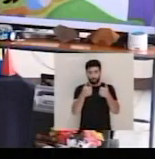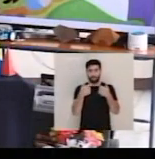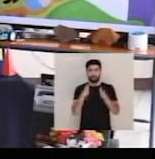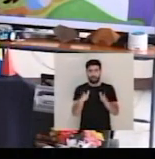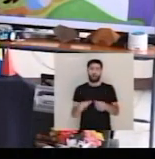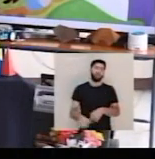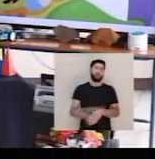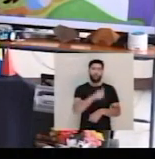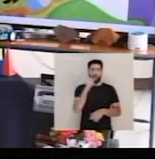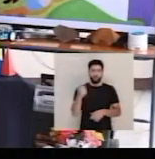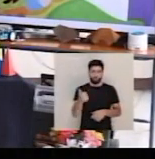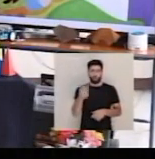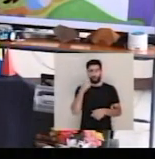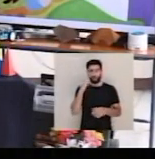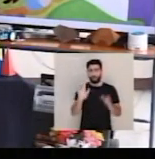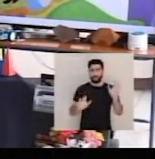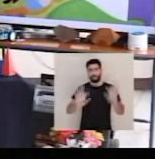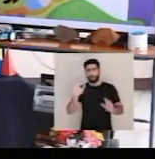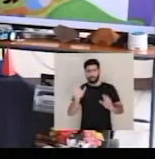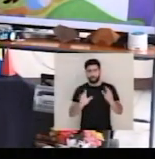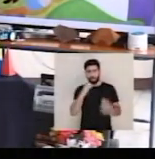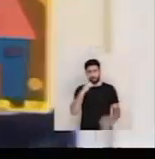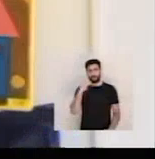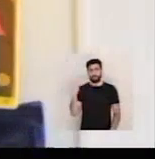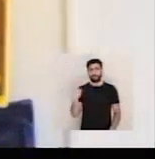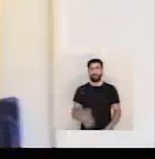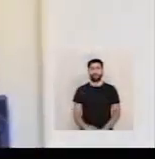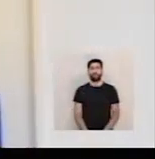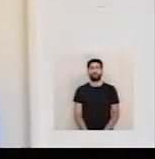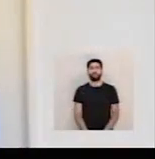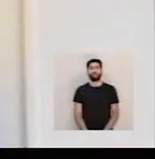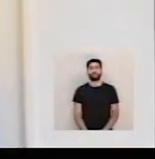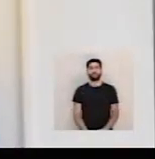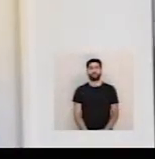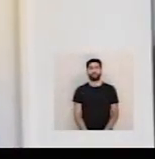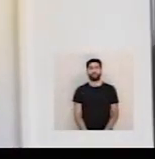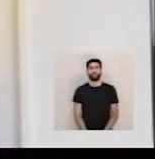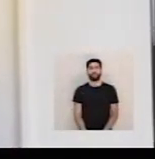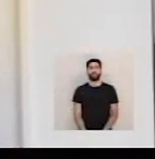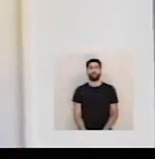Muy bien, vamos a realizar otra mímica.